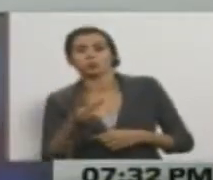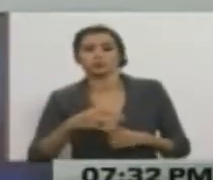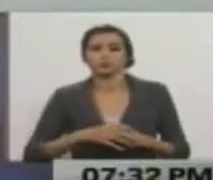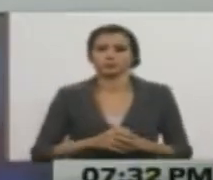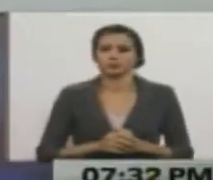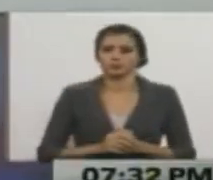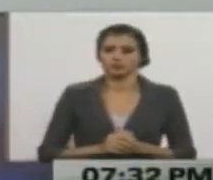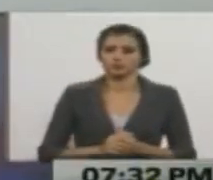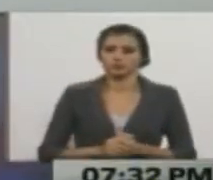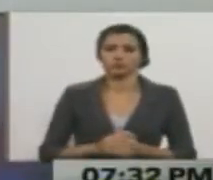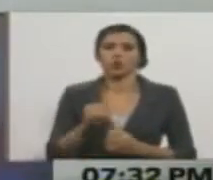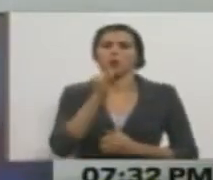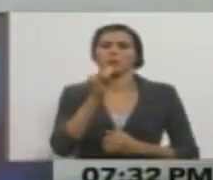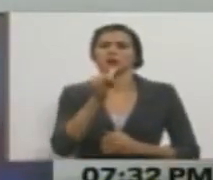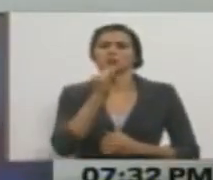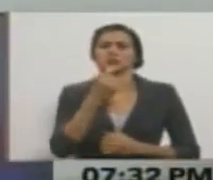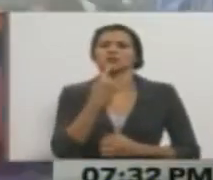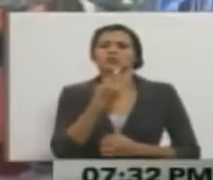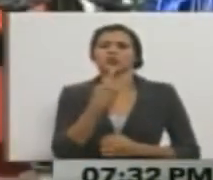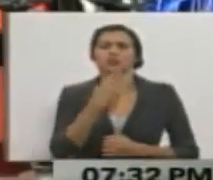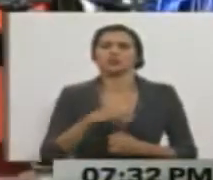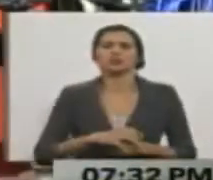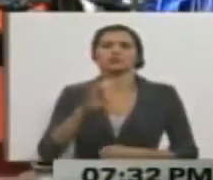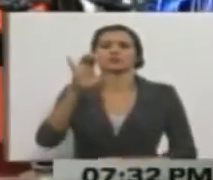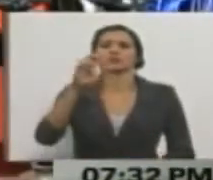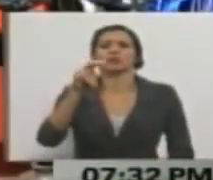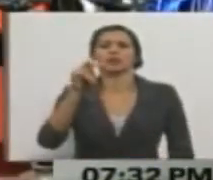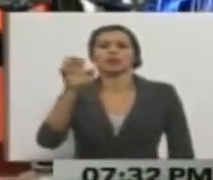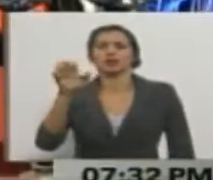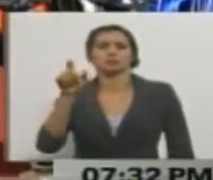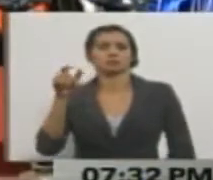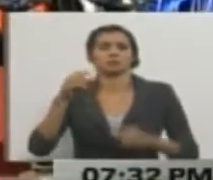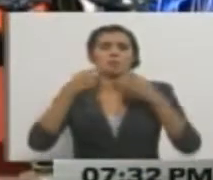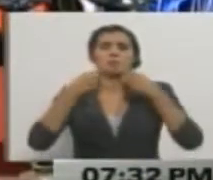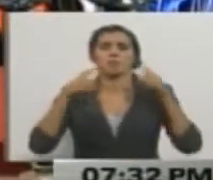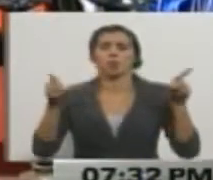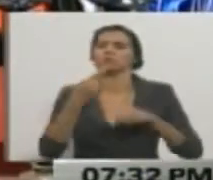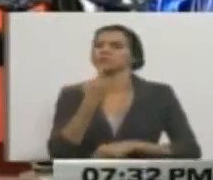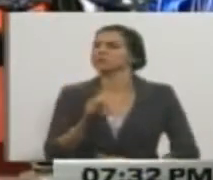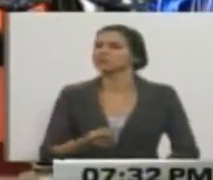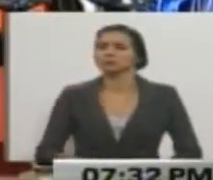Una nota de prensa del Consejo Nacional Electoral.